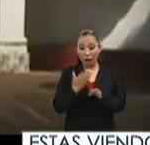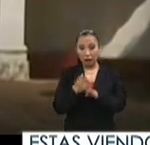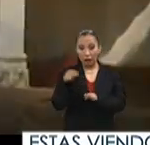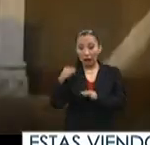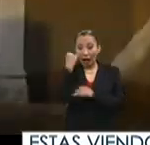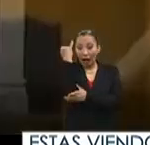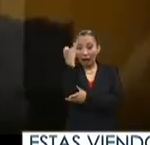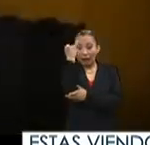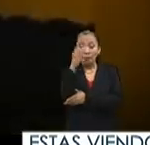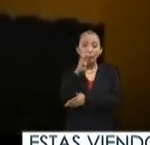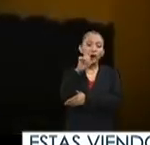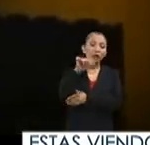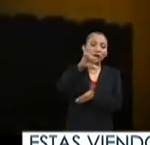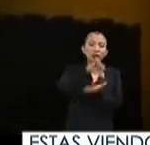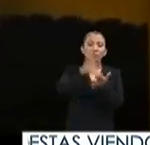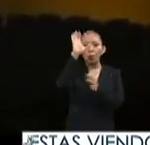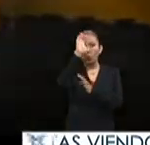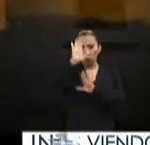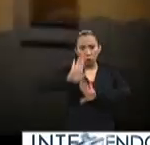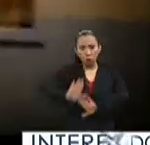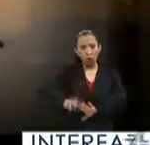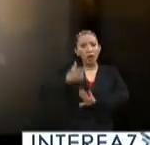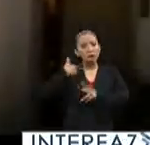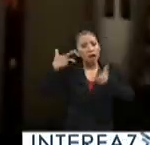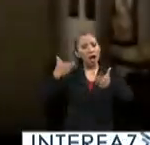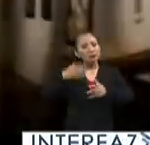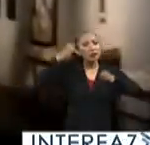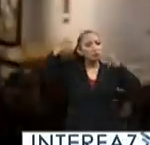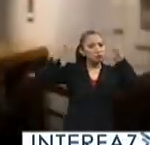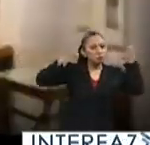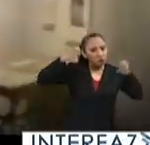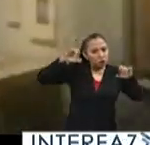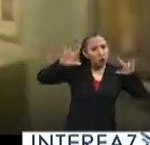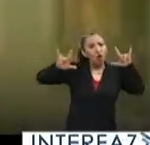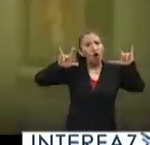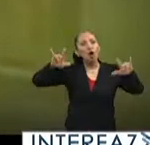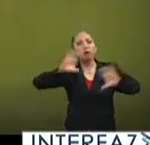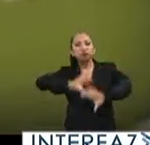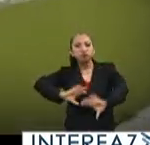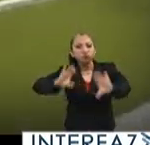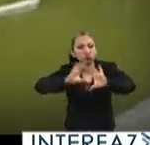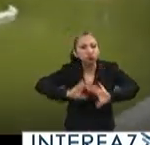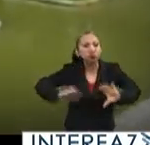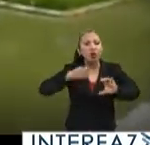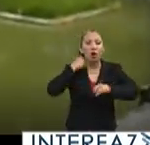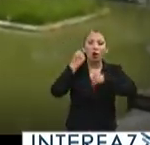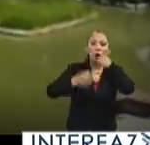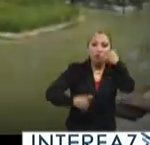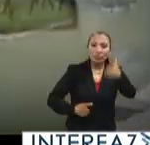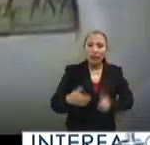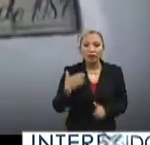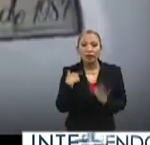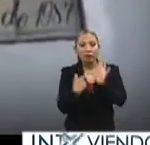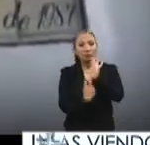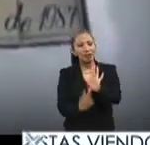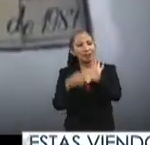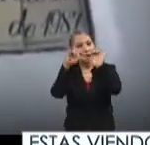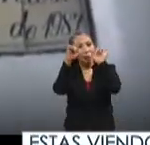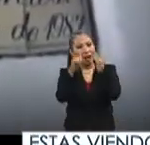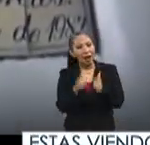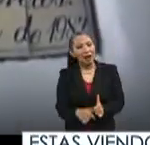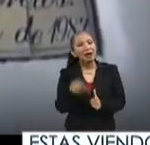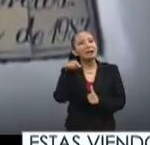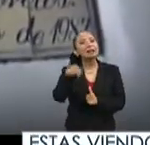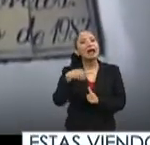Actualmente, el Jardín Borda es un centro cultural donde se realizan exposiciones, conciertos, obras de teatro y muestras